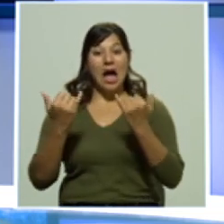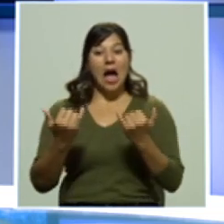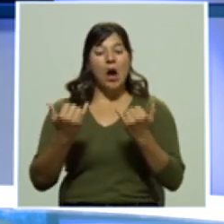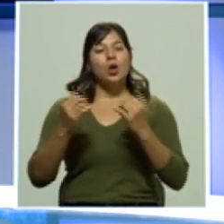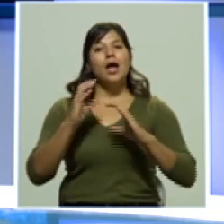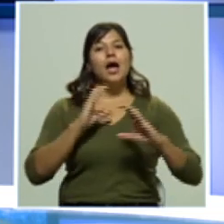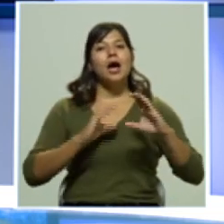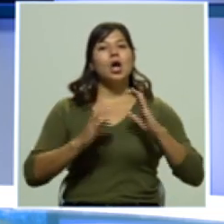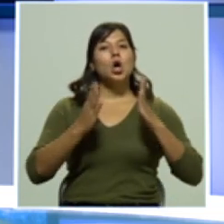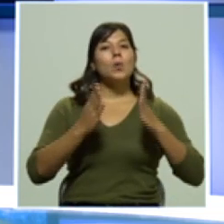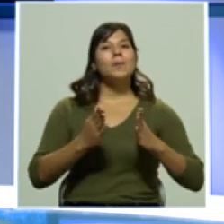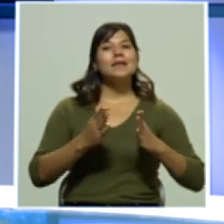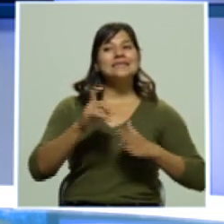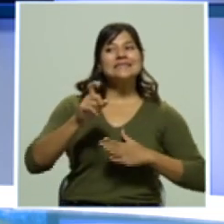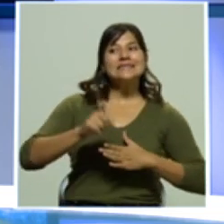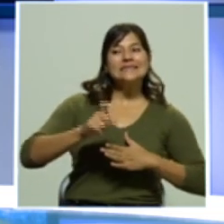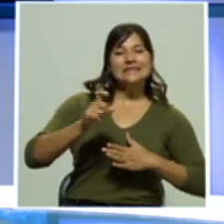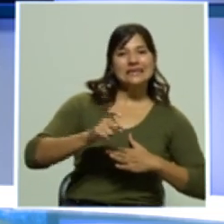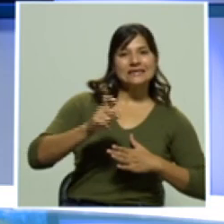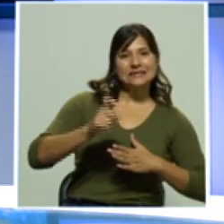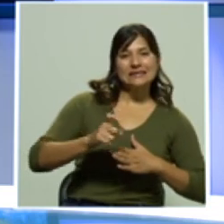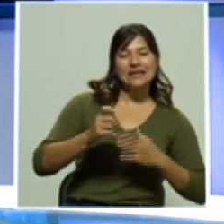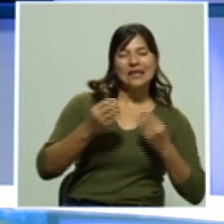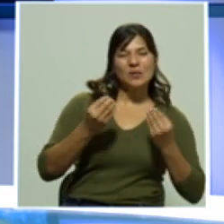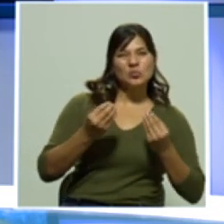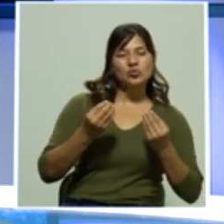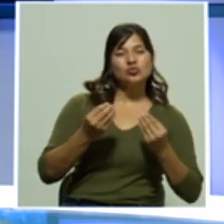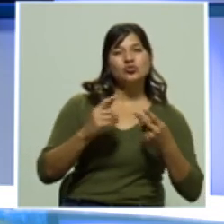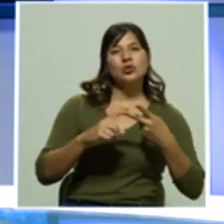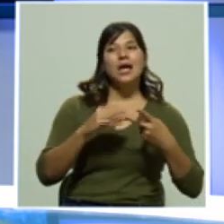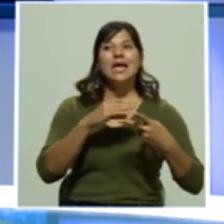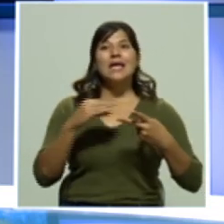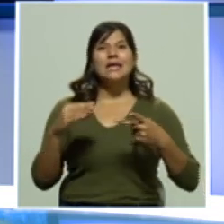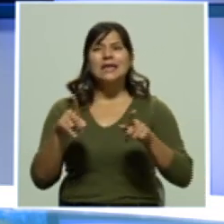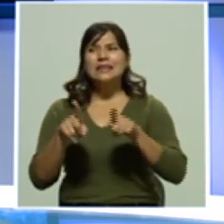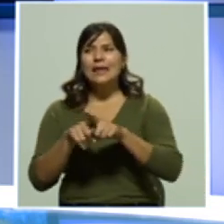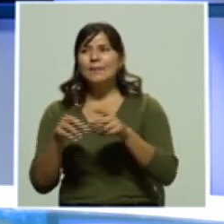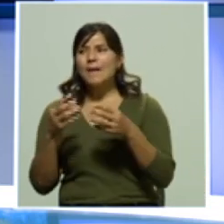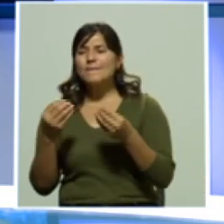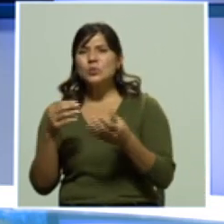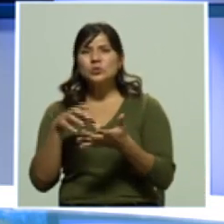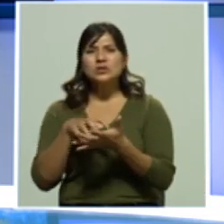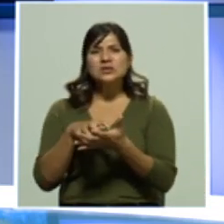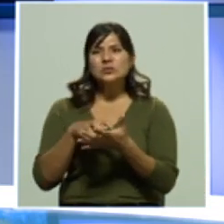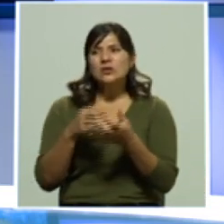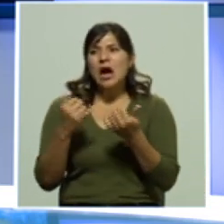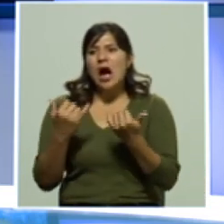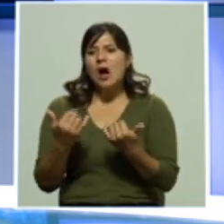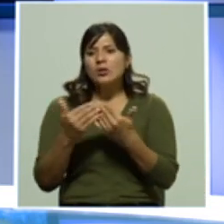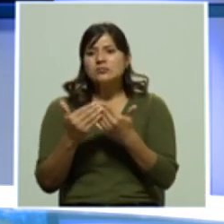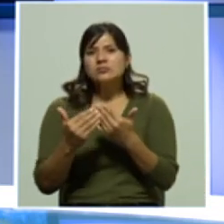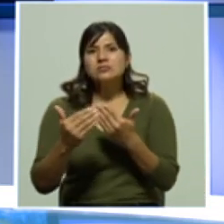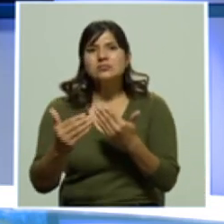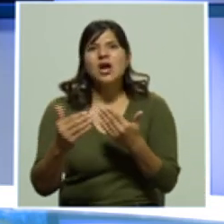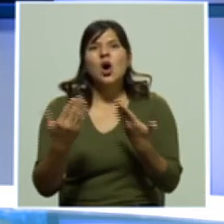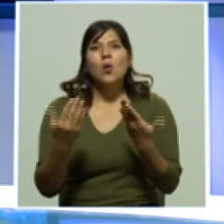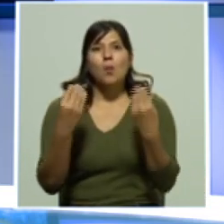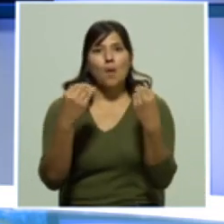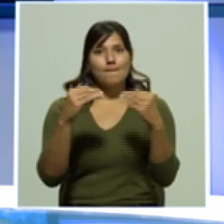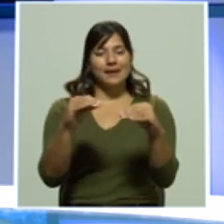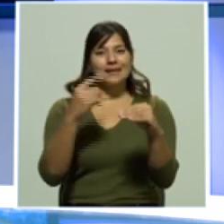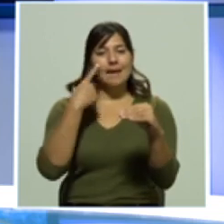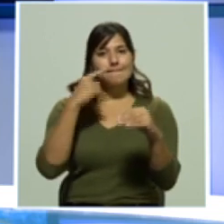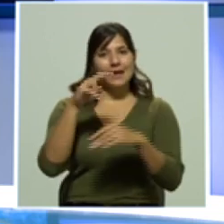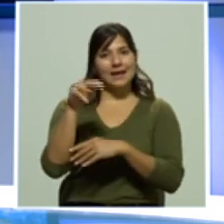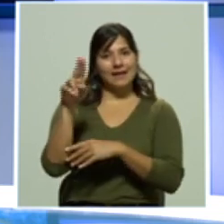comerciantes y unas expectativas muy tímidas sobre cómo se comportarán las ventas en Navidad. Para